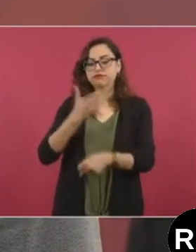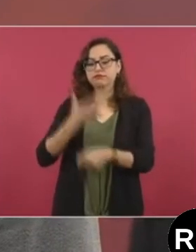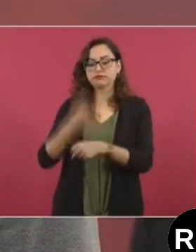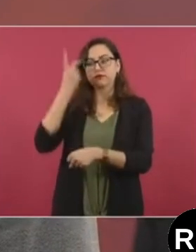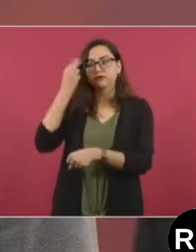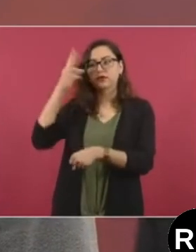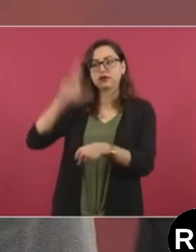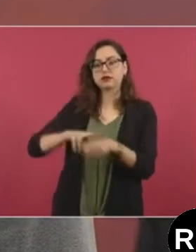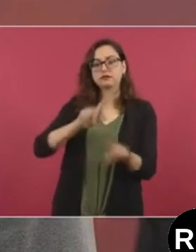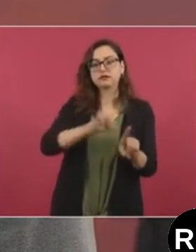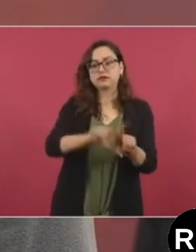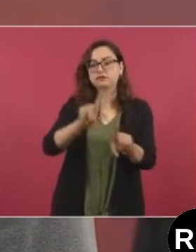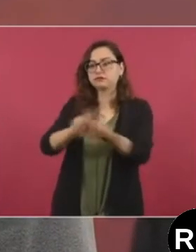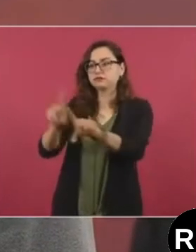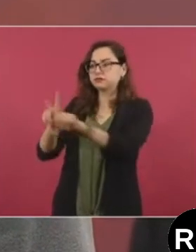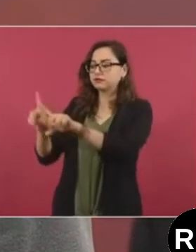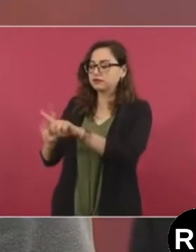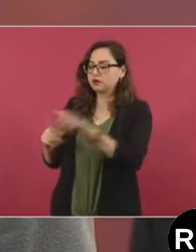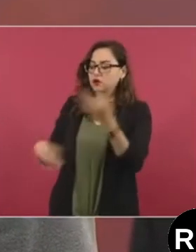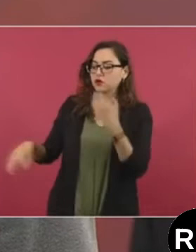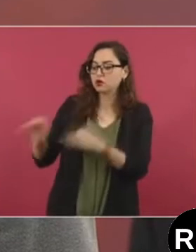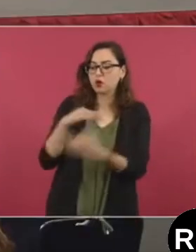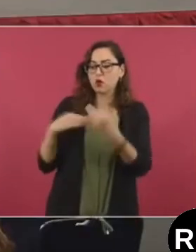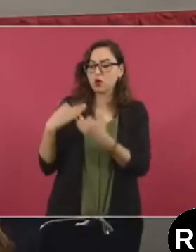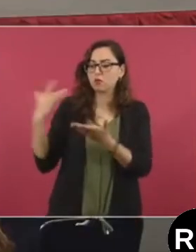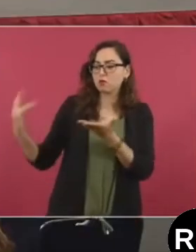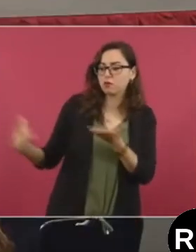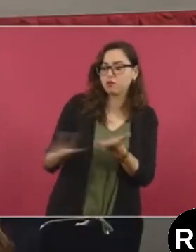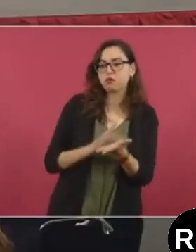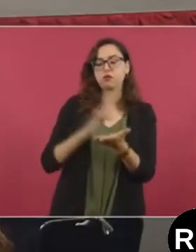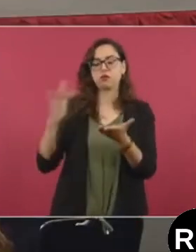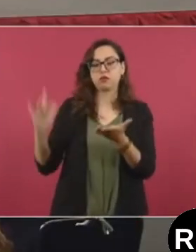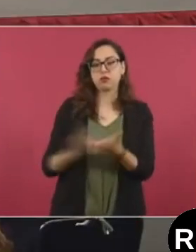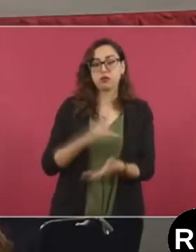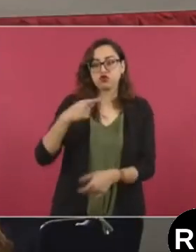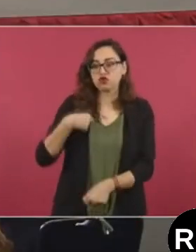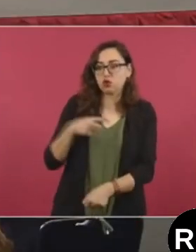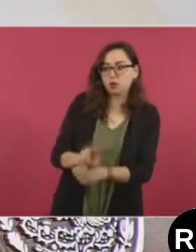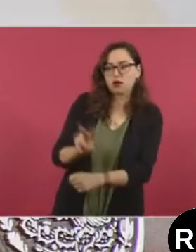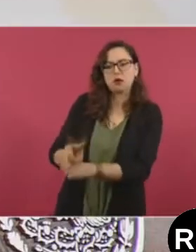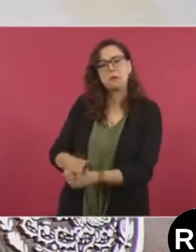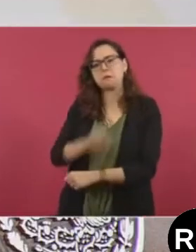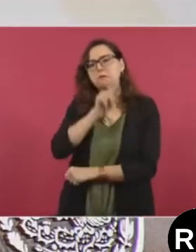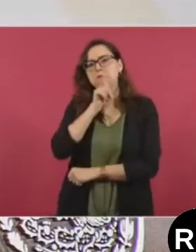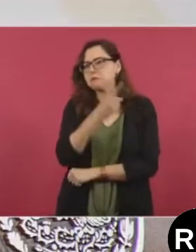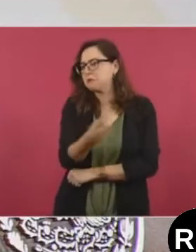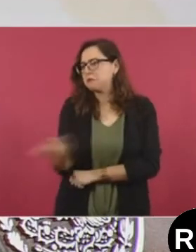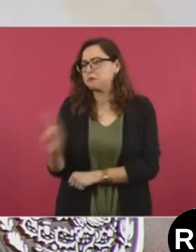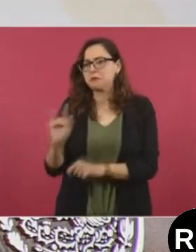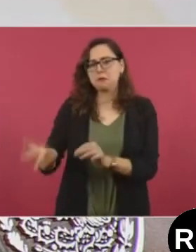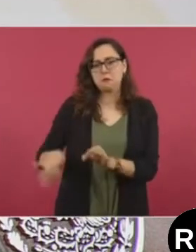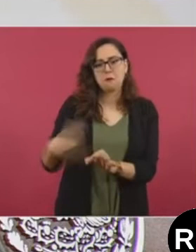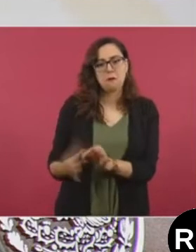Que no era necesario que la secretaria estuviera ahí al pendiente de ellos, ellos siempre hacían su trabajo y prueba de ello es